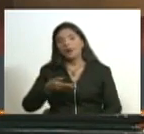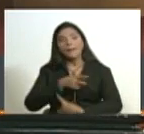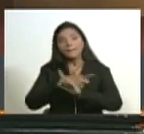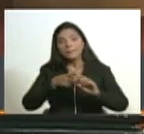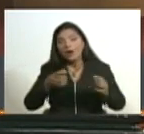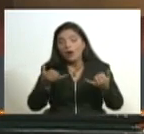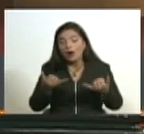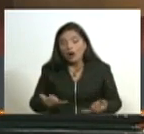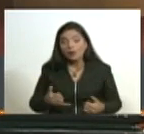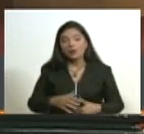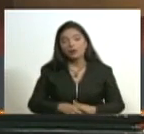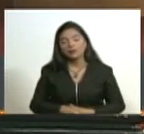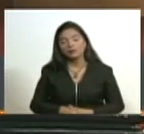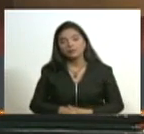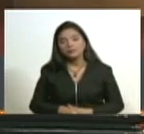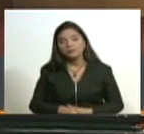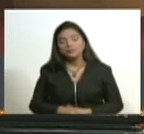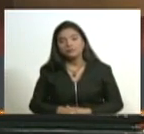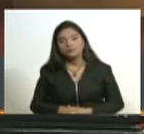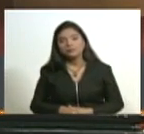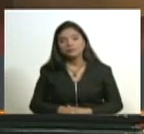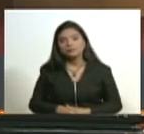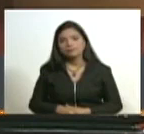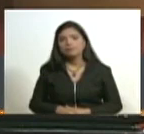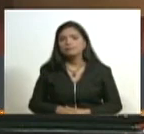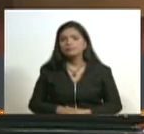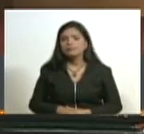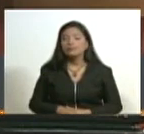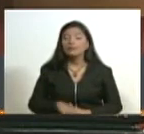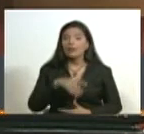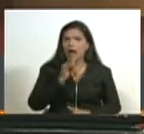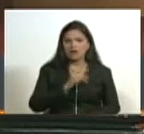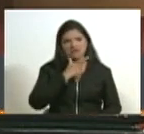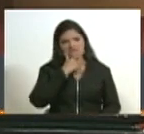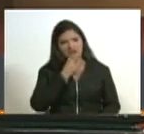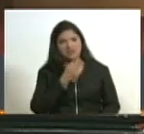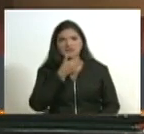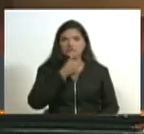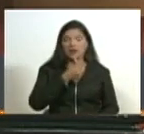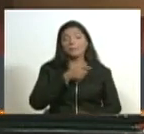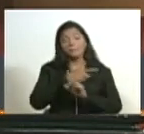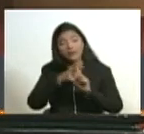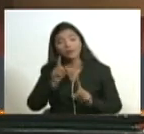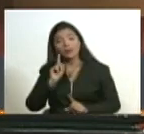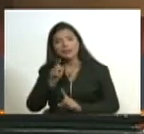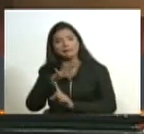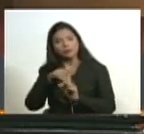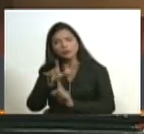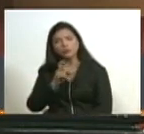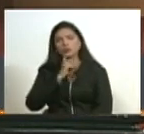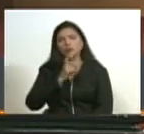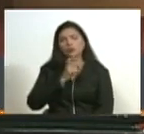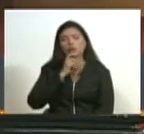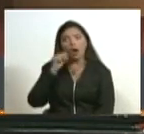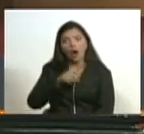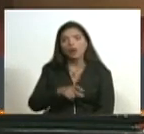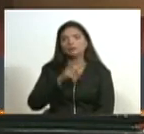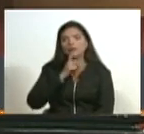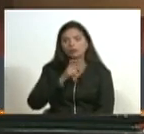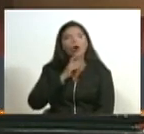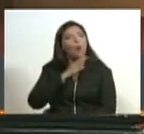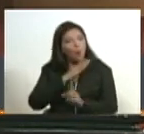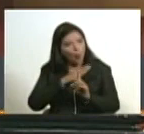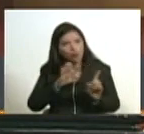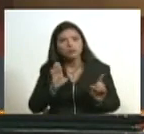tocado, así como hay las maduras, hay verdes, ¿verdad? Nos han tocado las verdes, bueno, no las hemos comido.